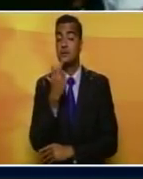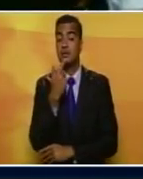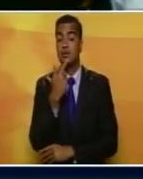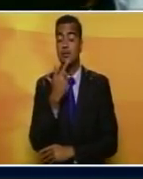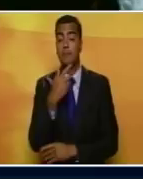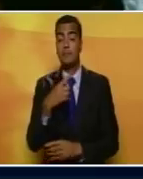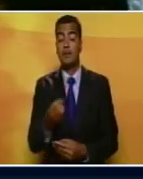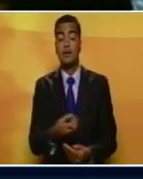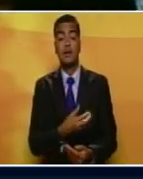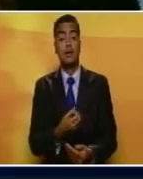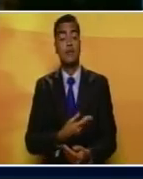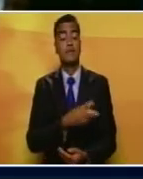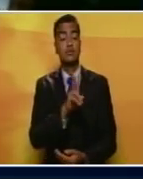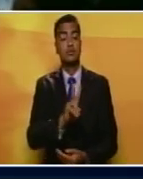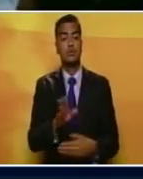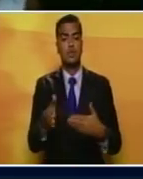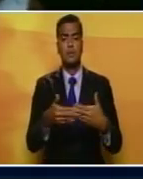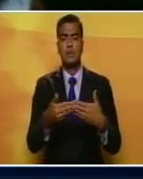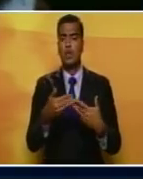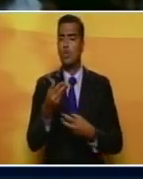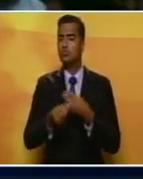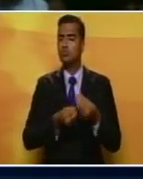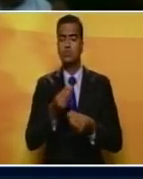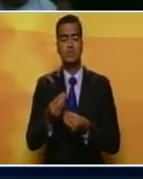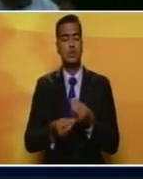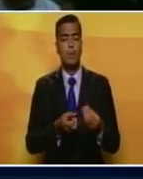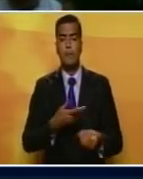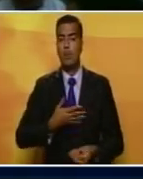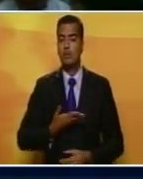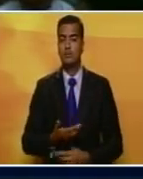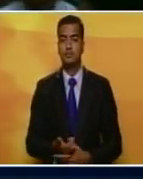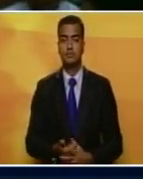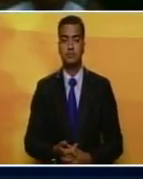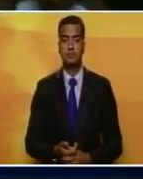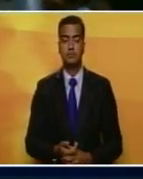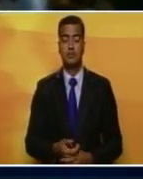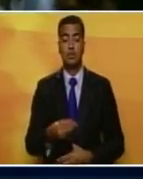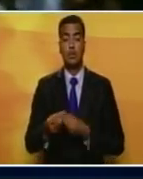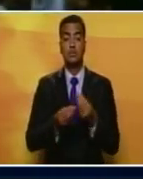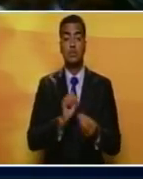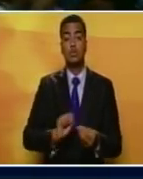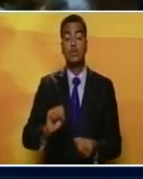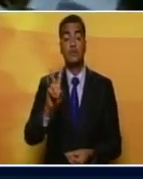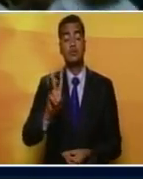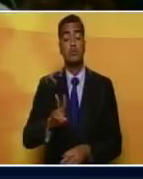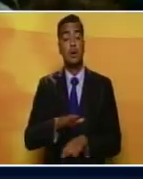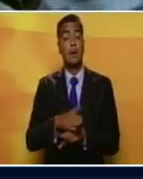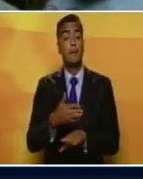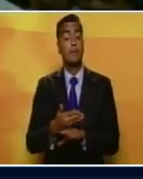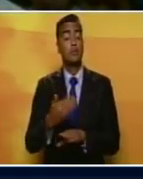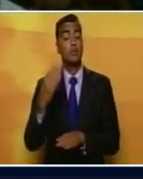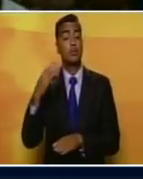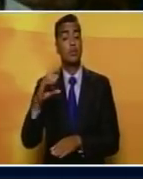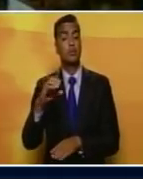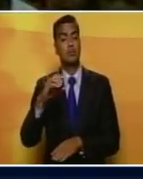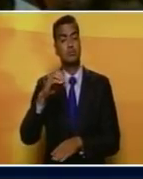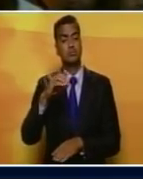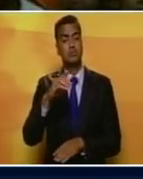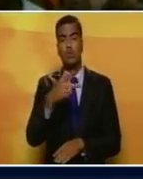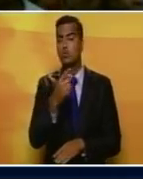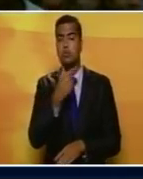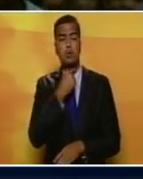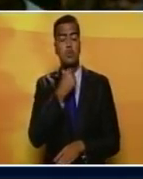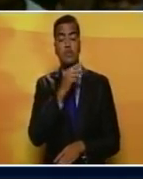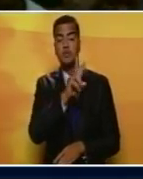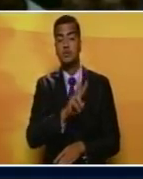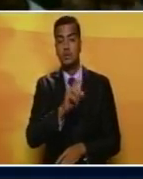para sabotear el proceso electoral de Venezuela. El presidente de la República denunció que su homólogo colombiano Juan Manuel Santos